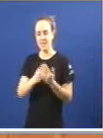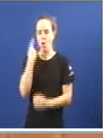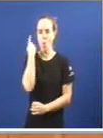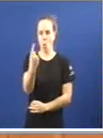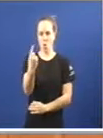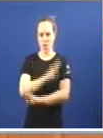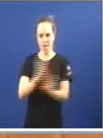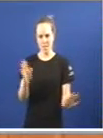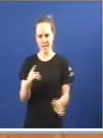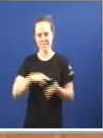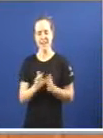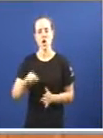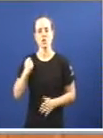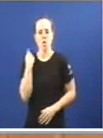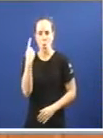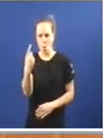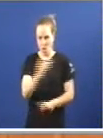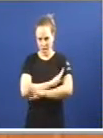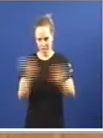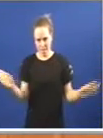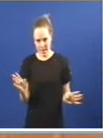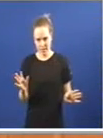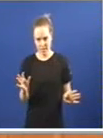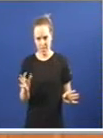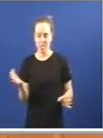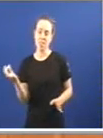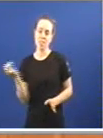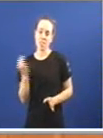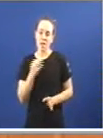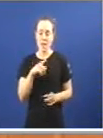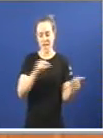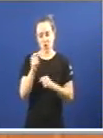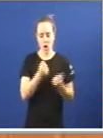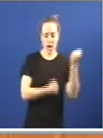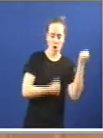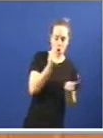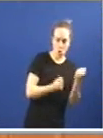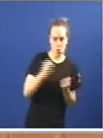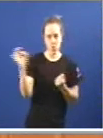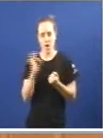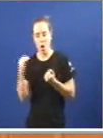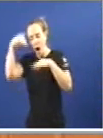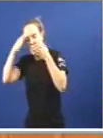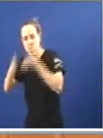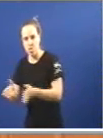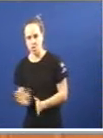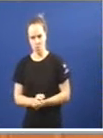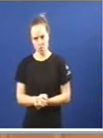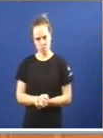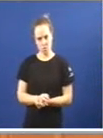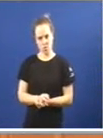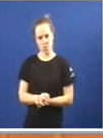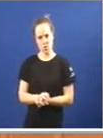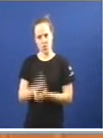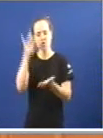técnico sanitario que vaya conduciendo o vaya atendiendo a persona que vaya detrás que no estén trasladado que se tenían producido